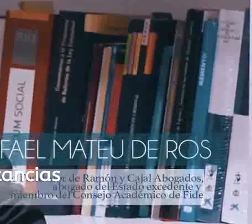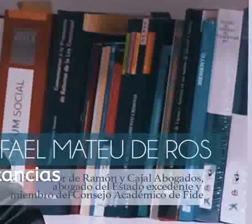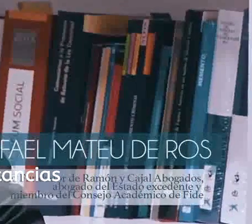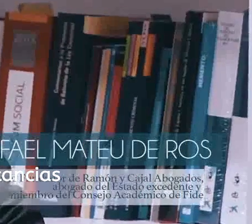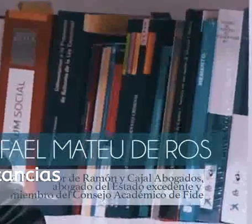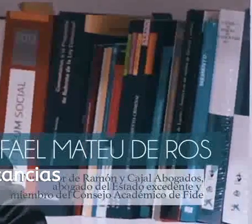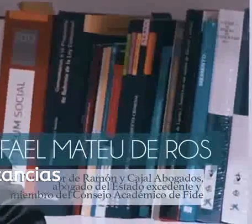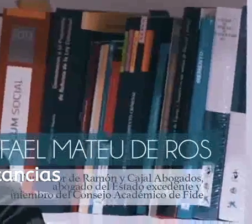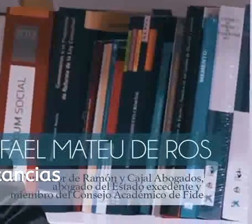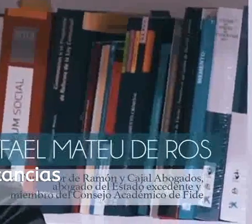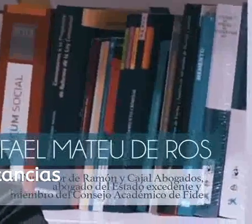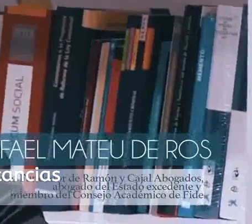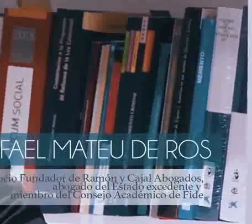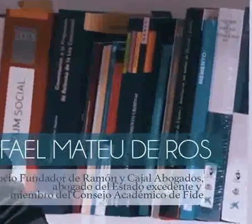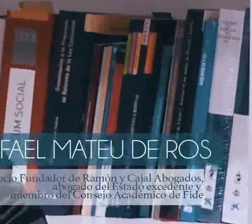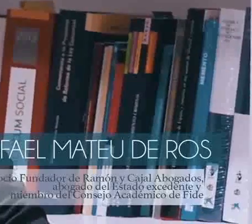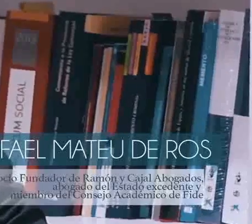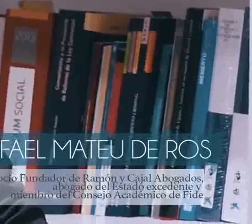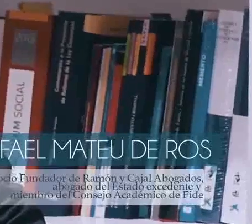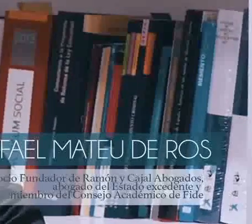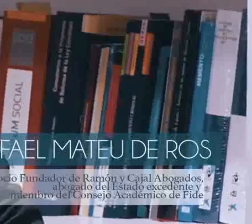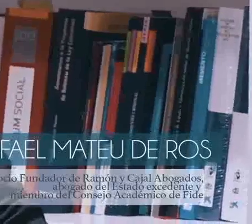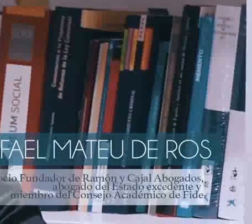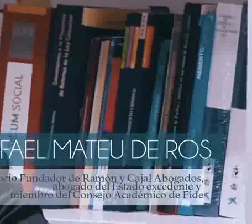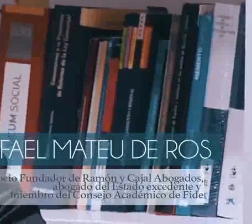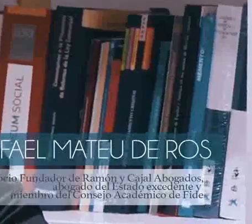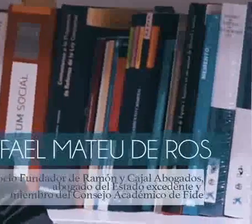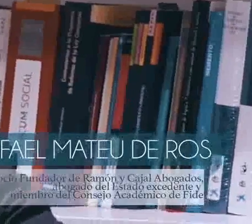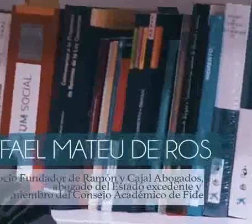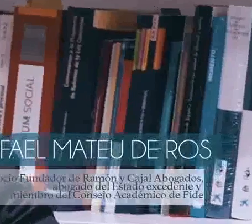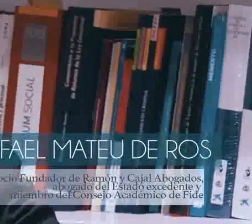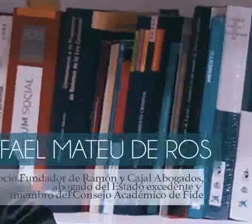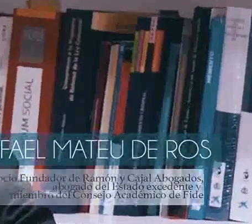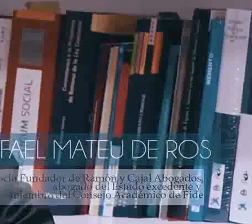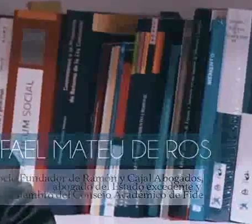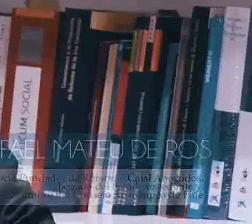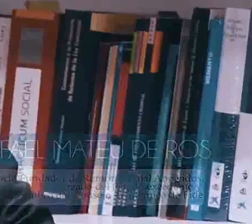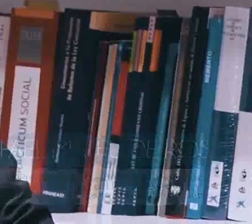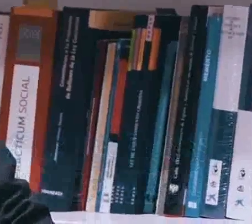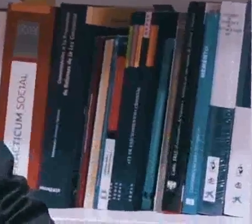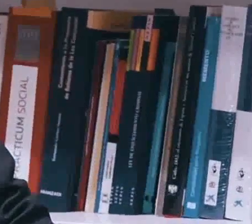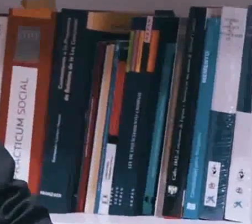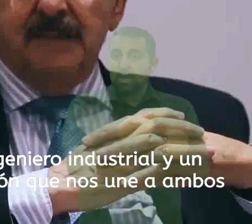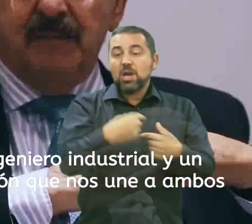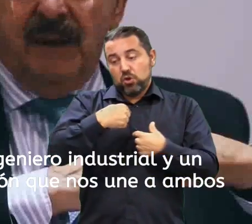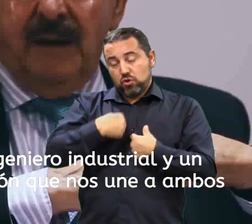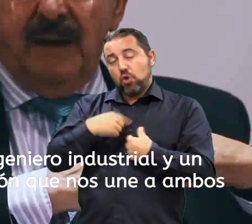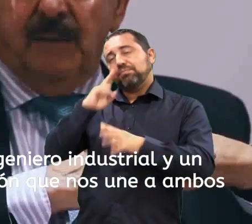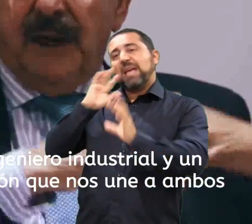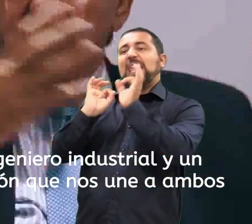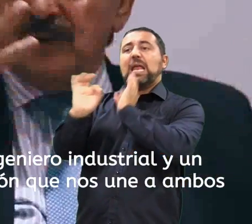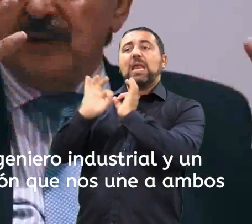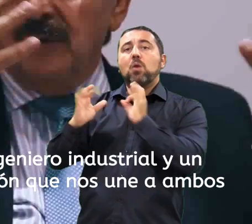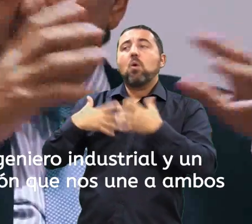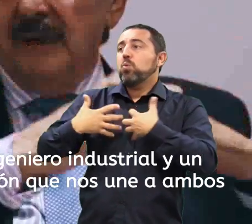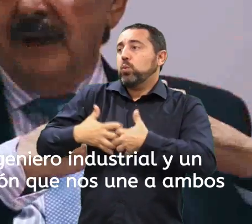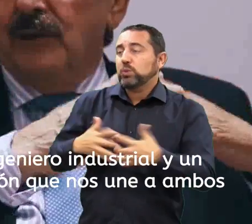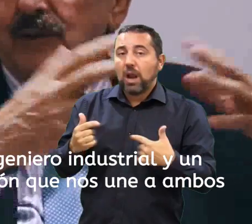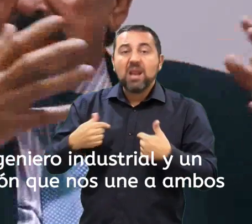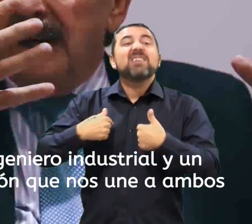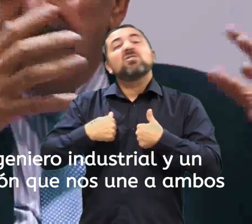Rafael coinciden dos circunstancias, que es un profesional del derecho de la abogacía, especialista en estos temas. En mi caso